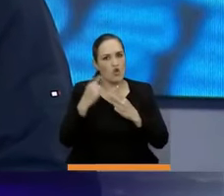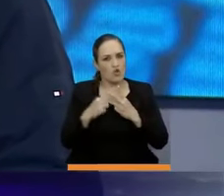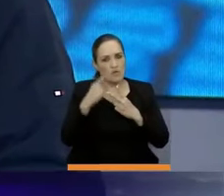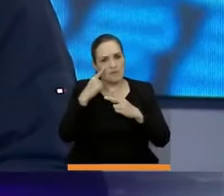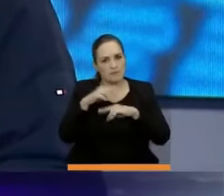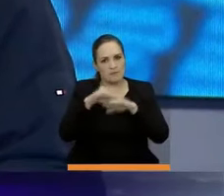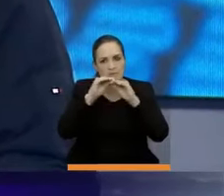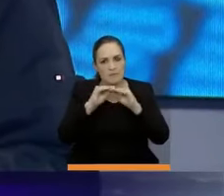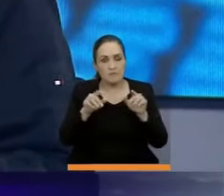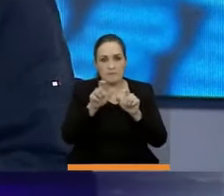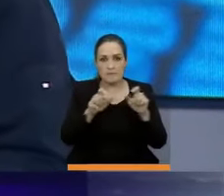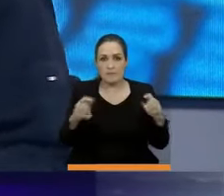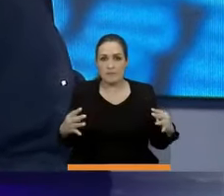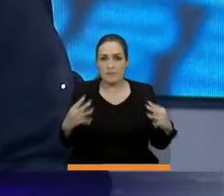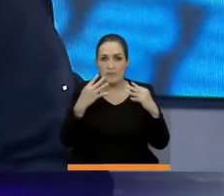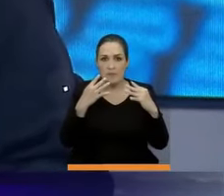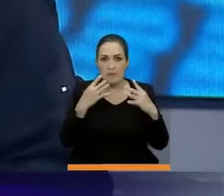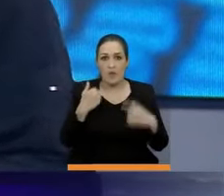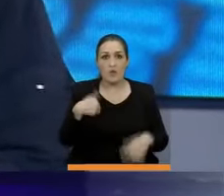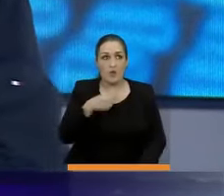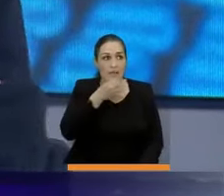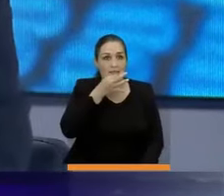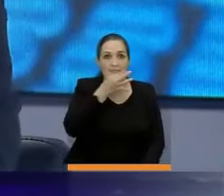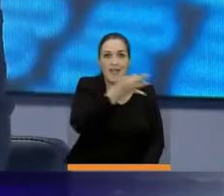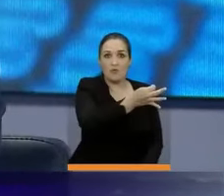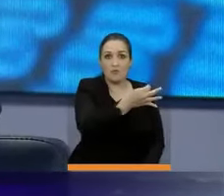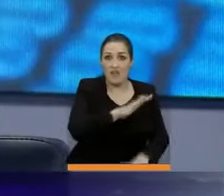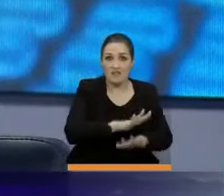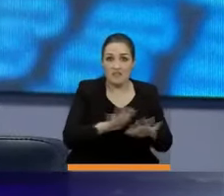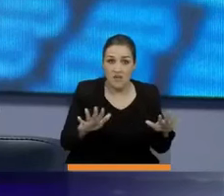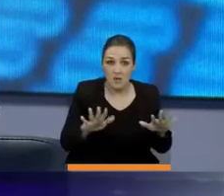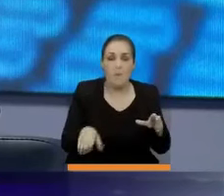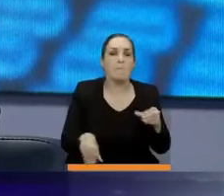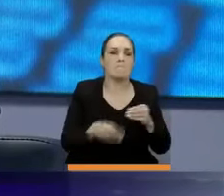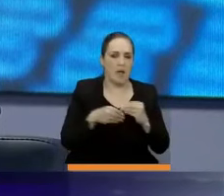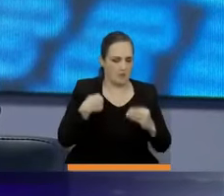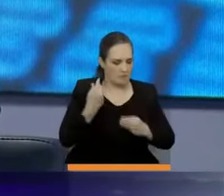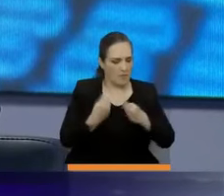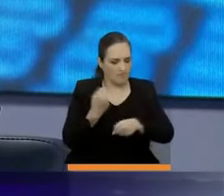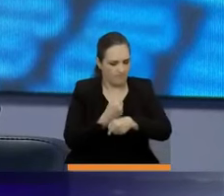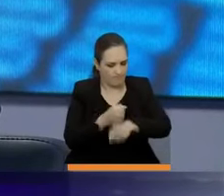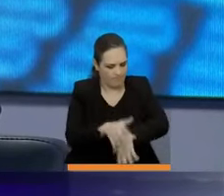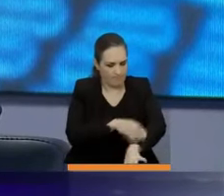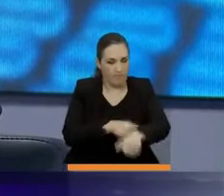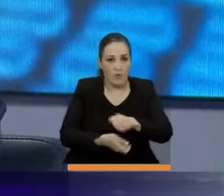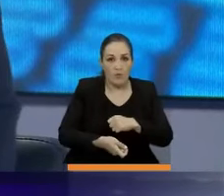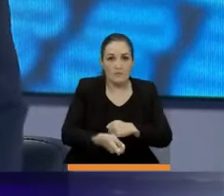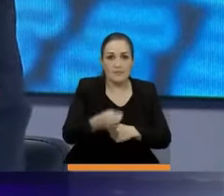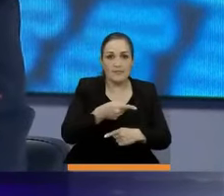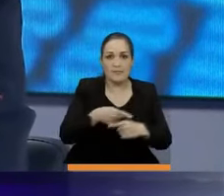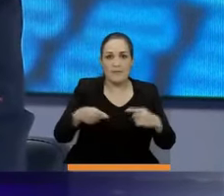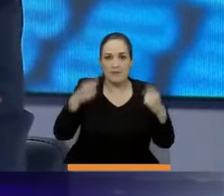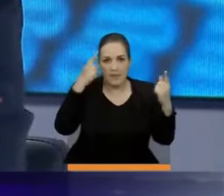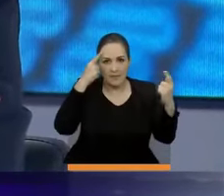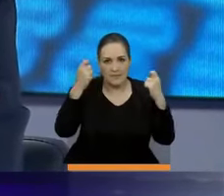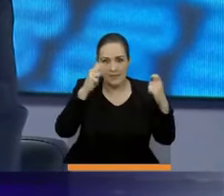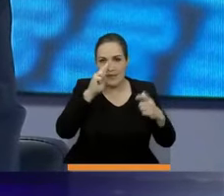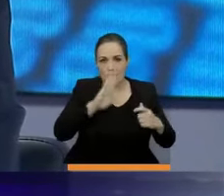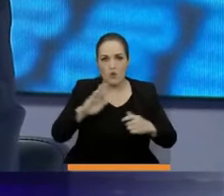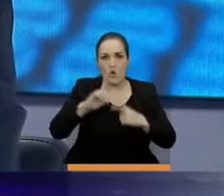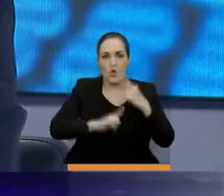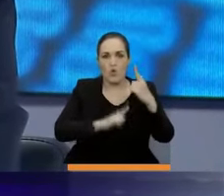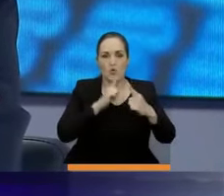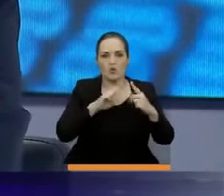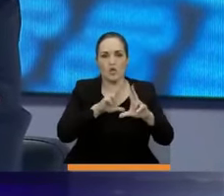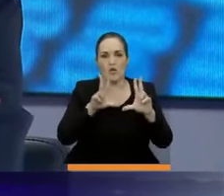gente sepa, bueno, y la denuncia, ¿y qué más estamos haciendo? La próxima semana sacamos la Estrategia Nacional de Lucha contra la Corrupción y vamos a